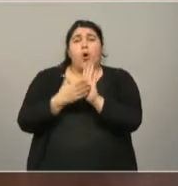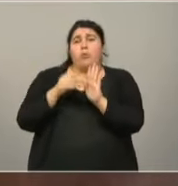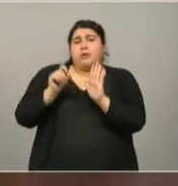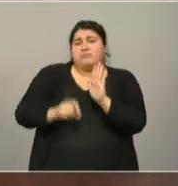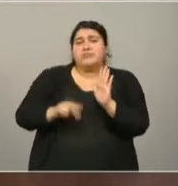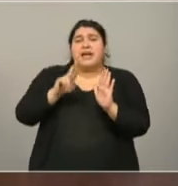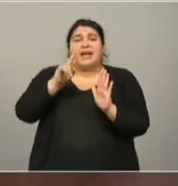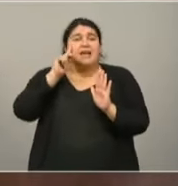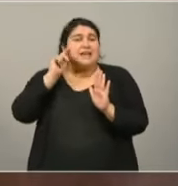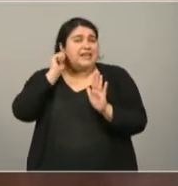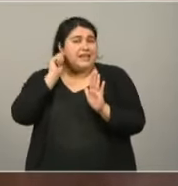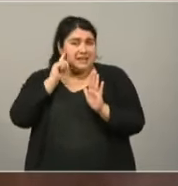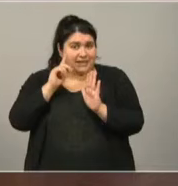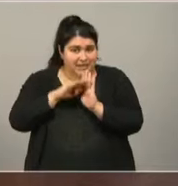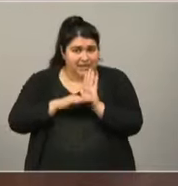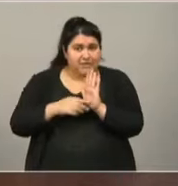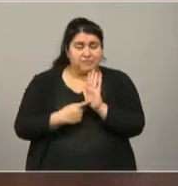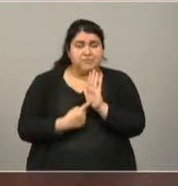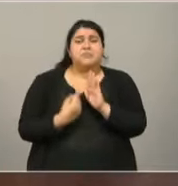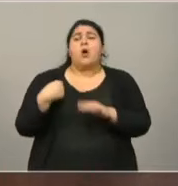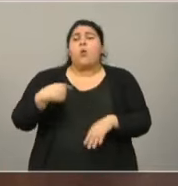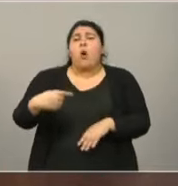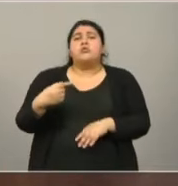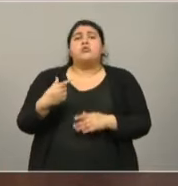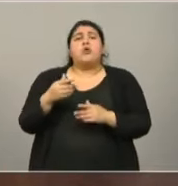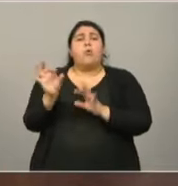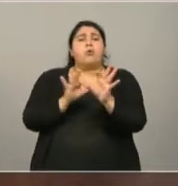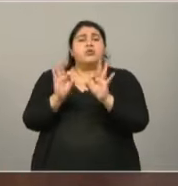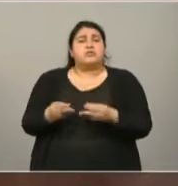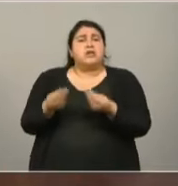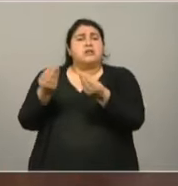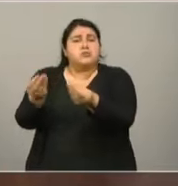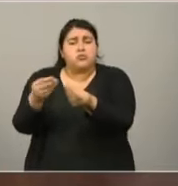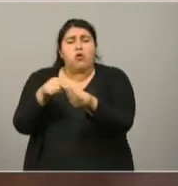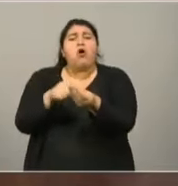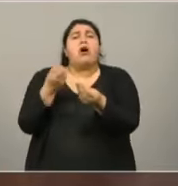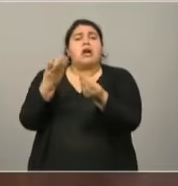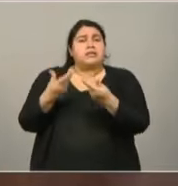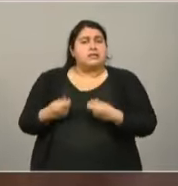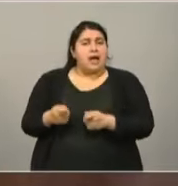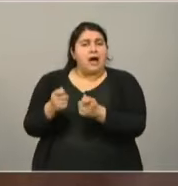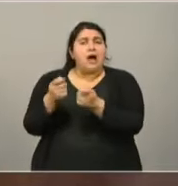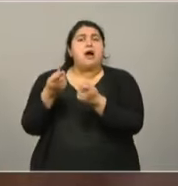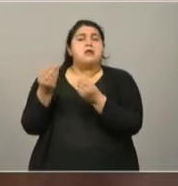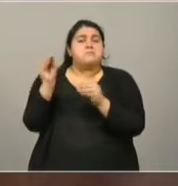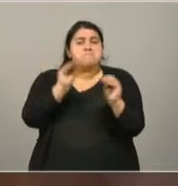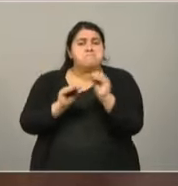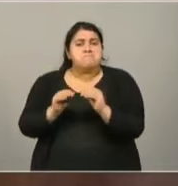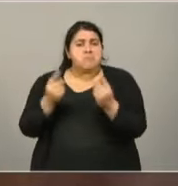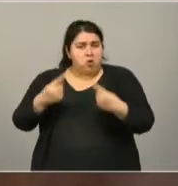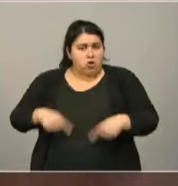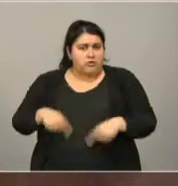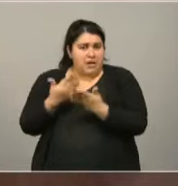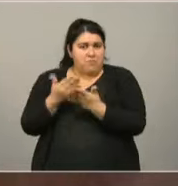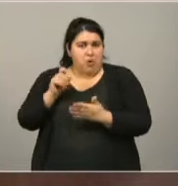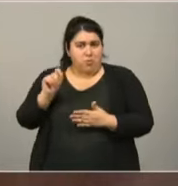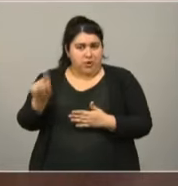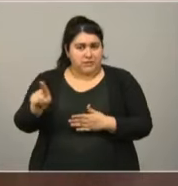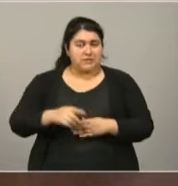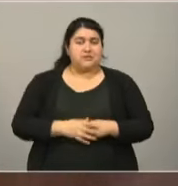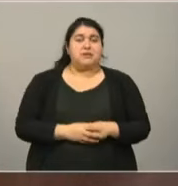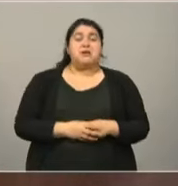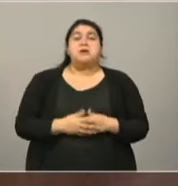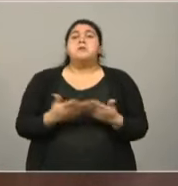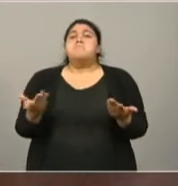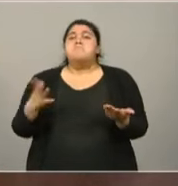provincial por decir de alguna manera cuándo se va a presentar este proyecto cómo viene eh la realización justamente de esa iniciativa